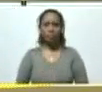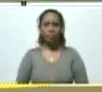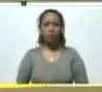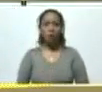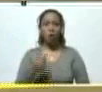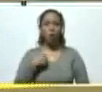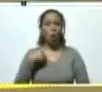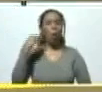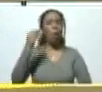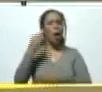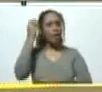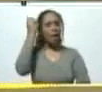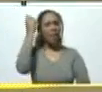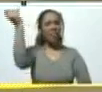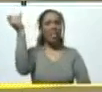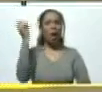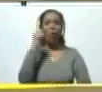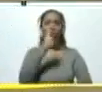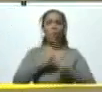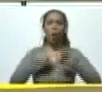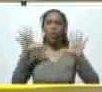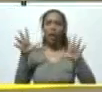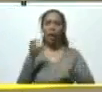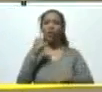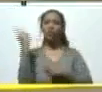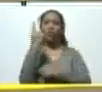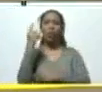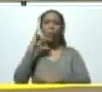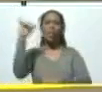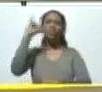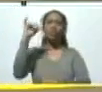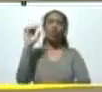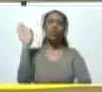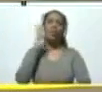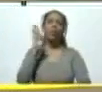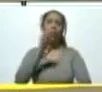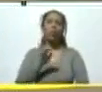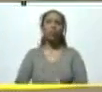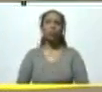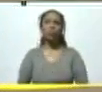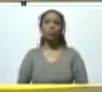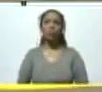Yo como que voy a crear un 1x10 solo para denuncia de malamañosos.